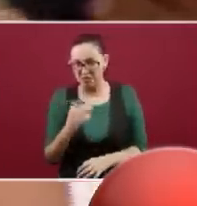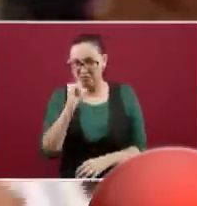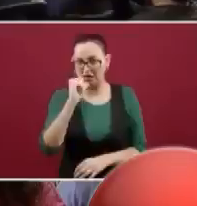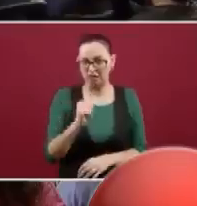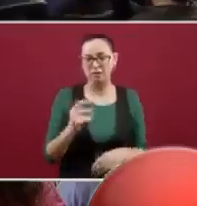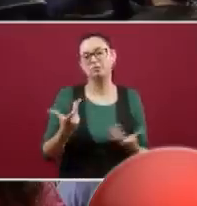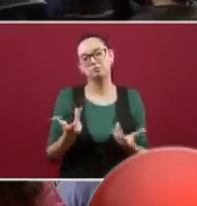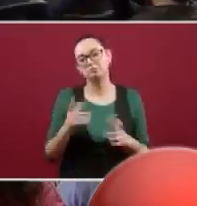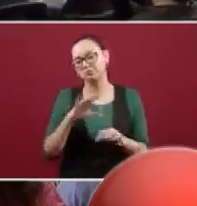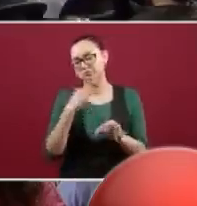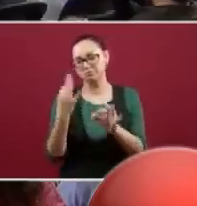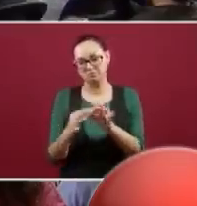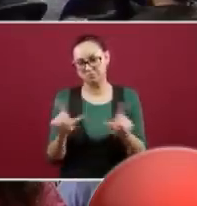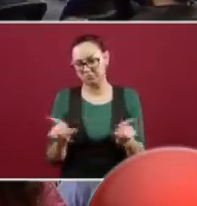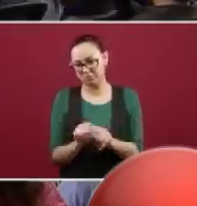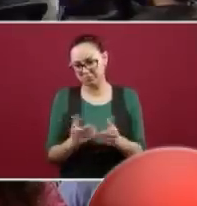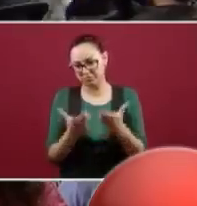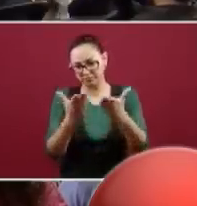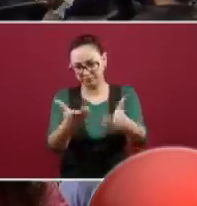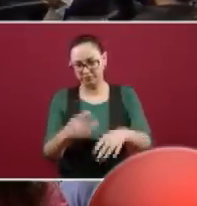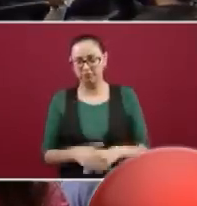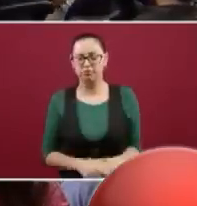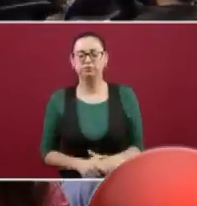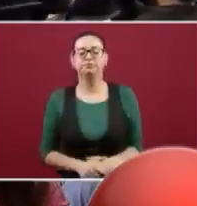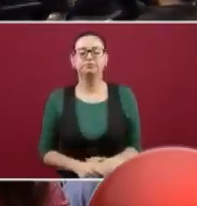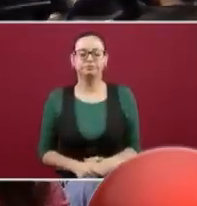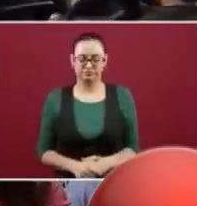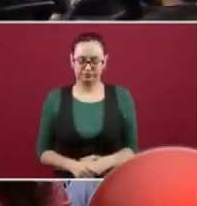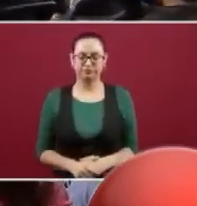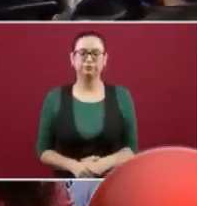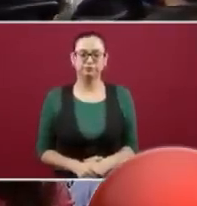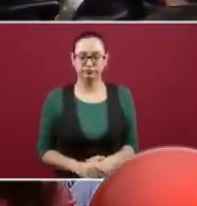todo, señor presidente. Sí, mire, la primera pregunta.